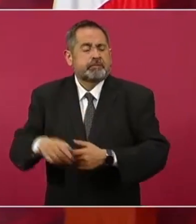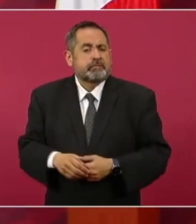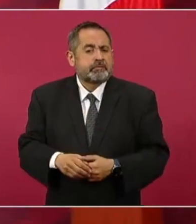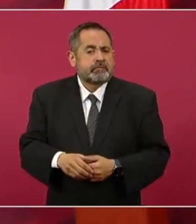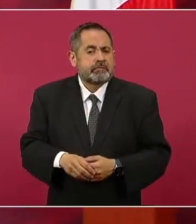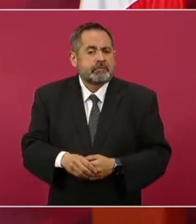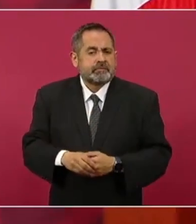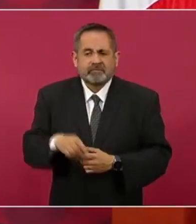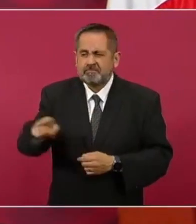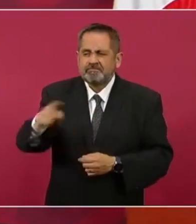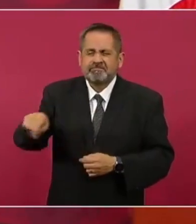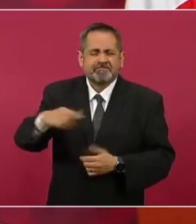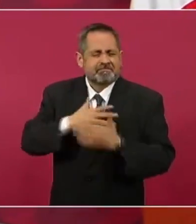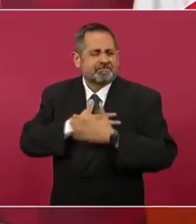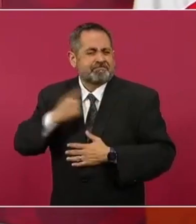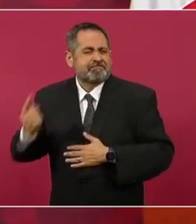es amor eterno.